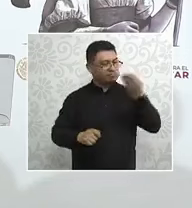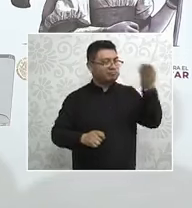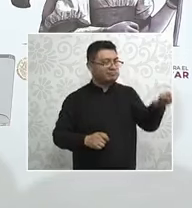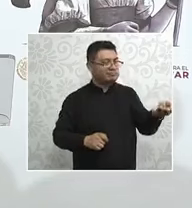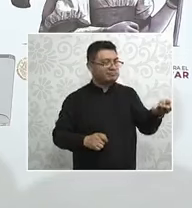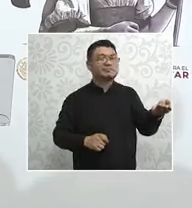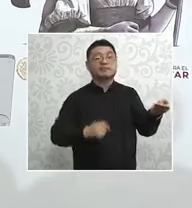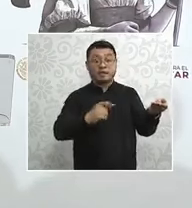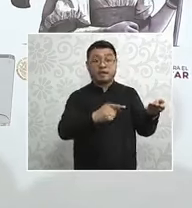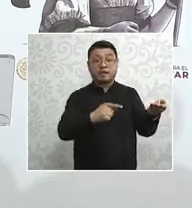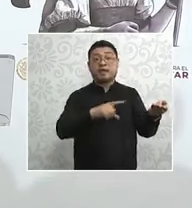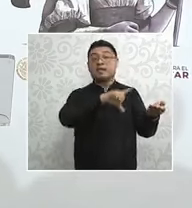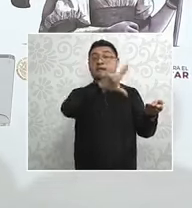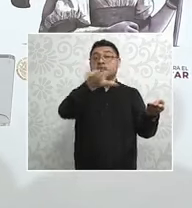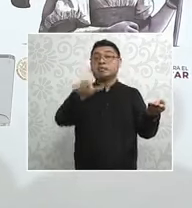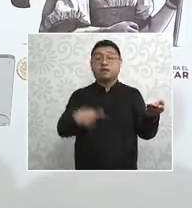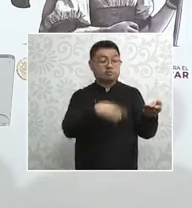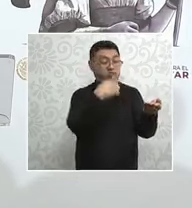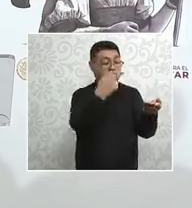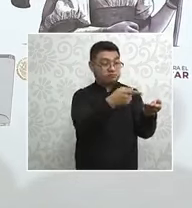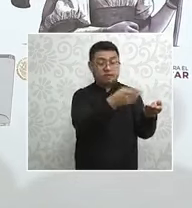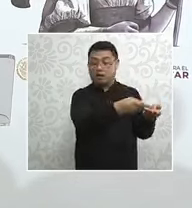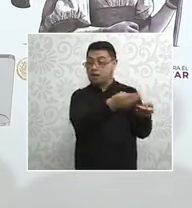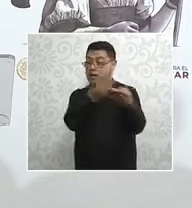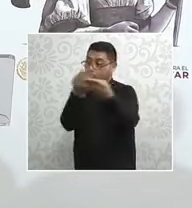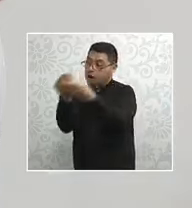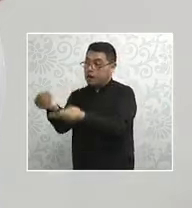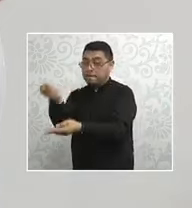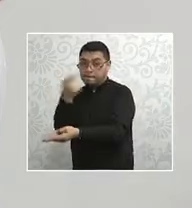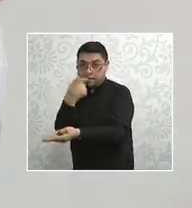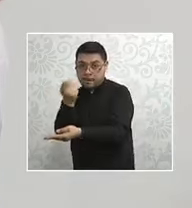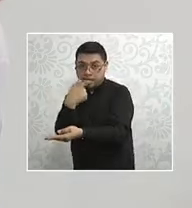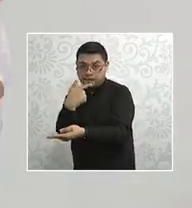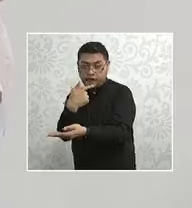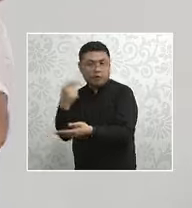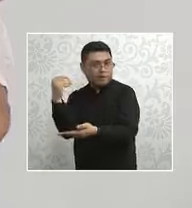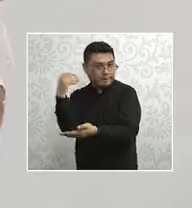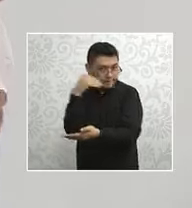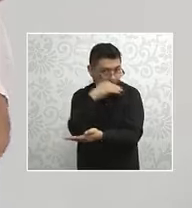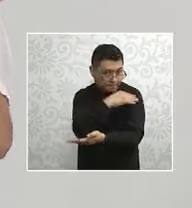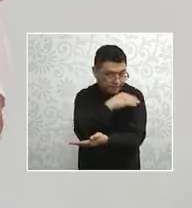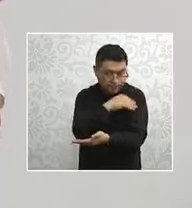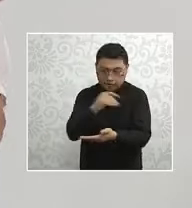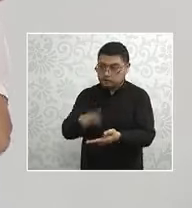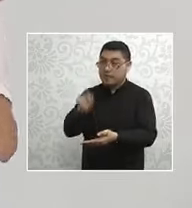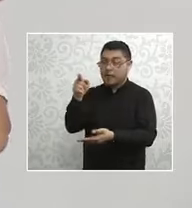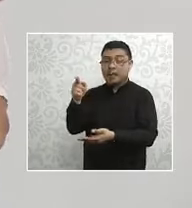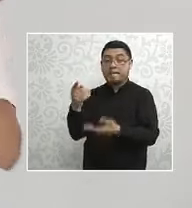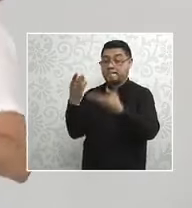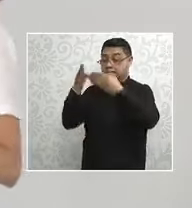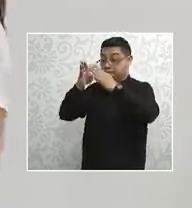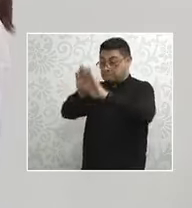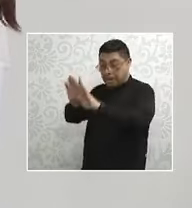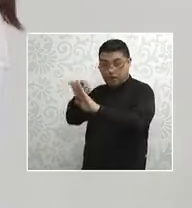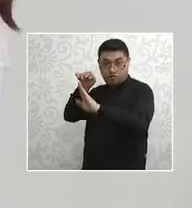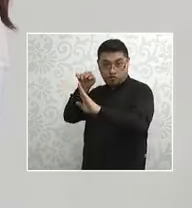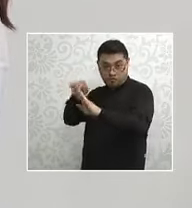después para poder ir por su medicamento de manera gratuita a un lado de los bancos de bienestar vamos a